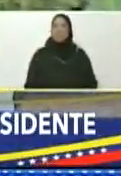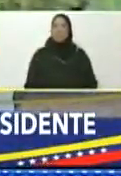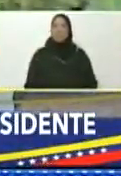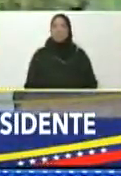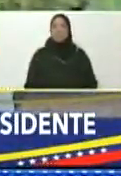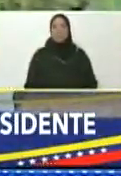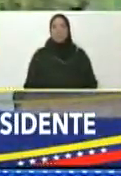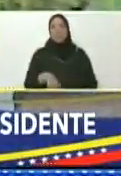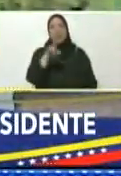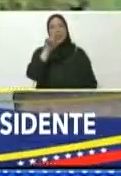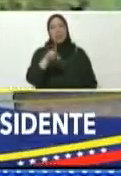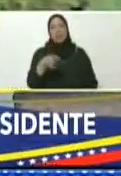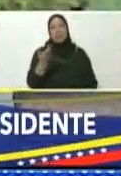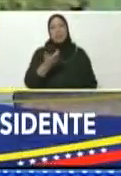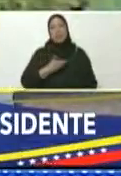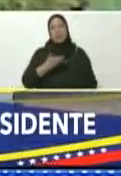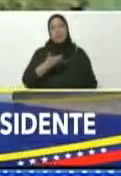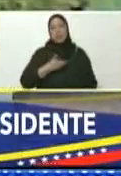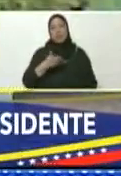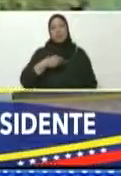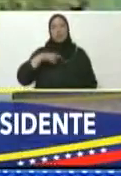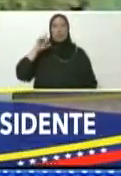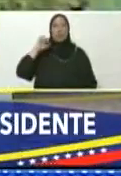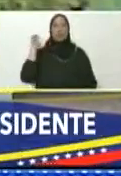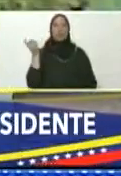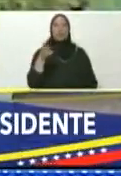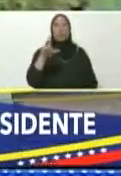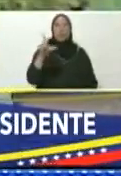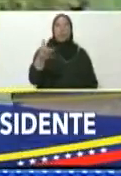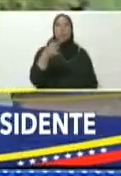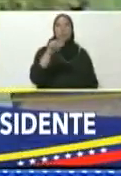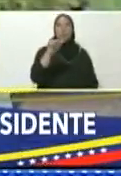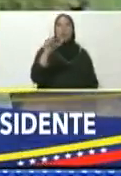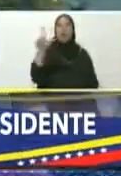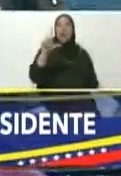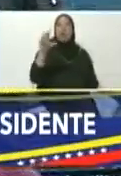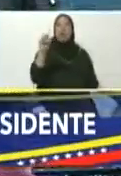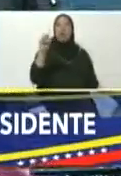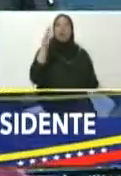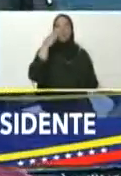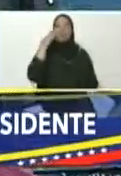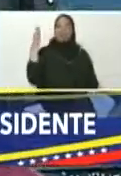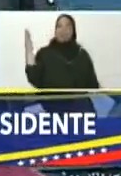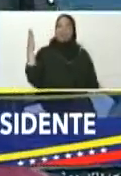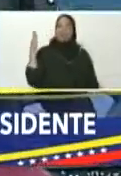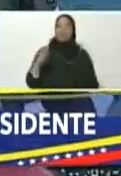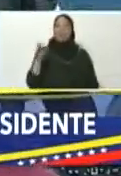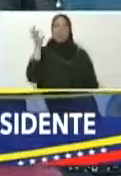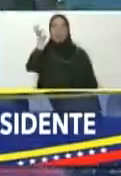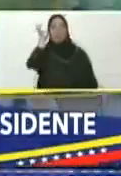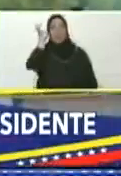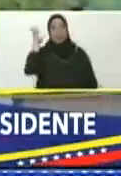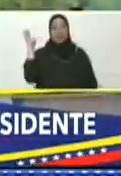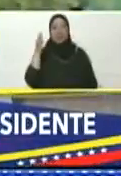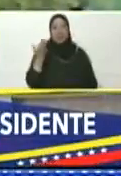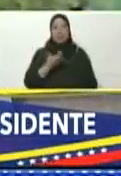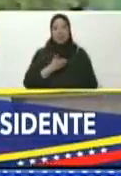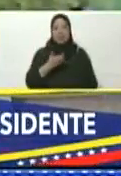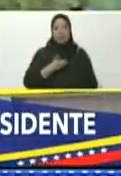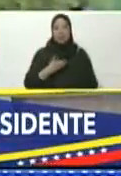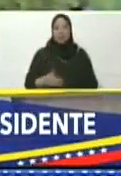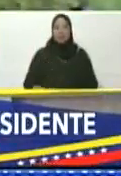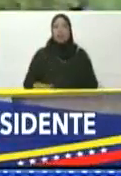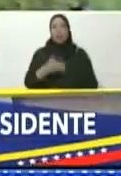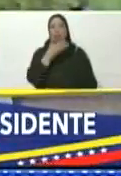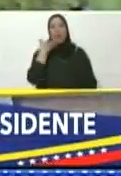Está también la alcaldesa de Los Guayos, Marbelis, Joanis Moreno, bienvenida. La juventud